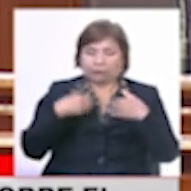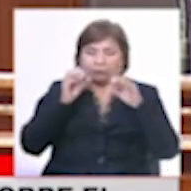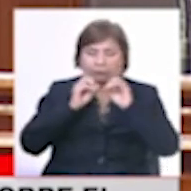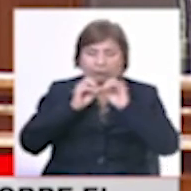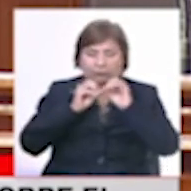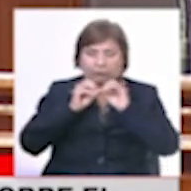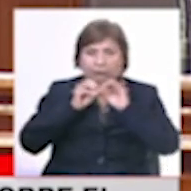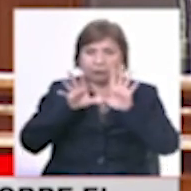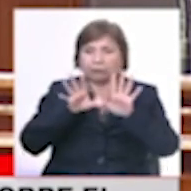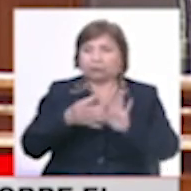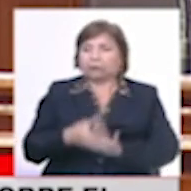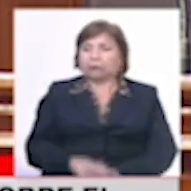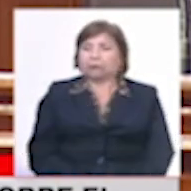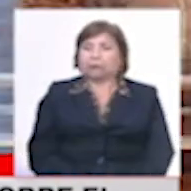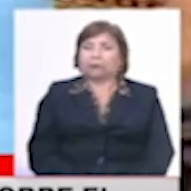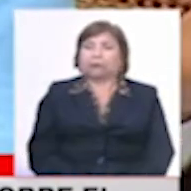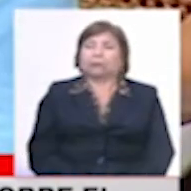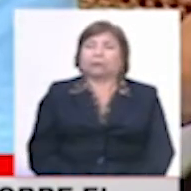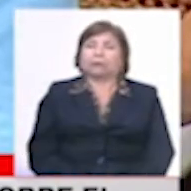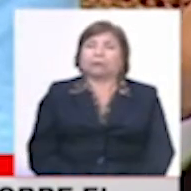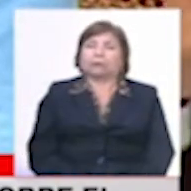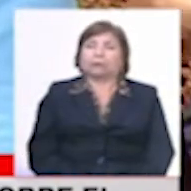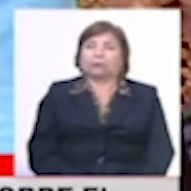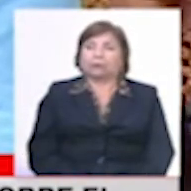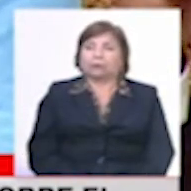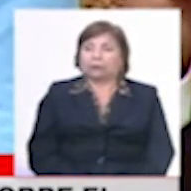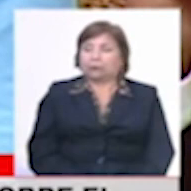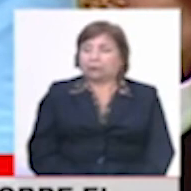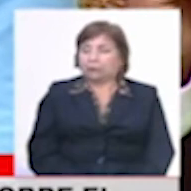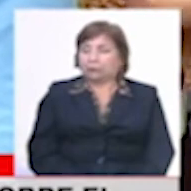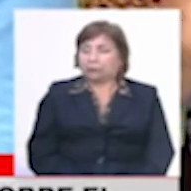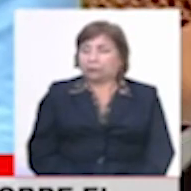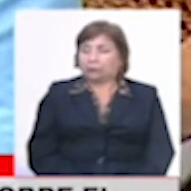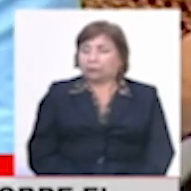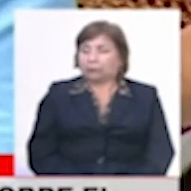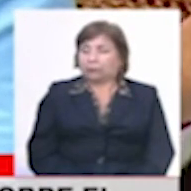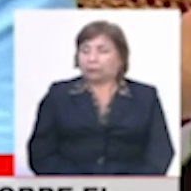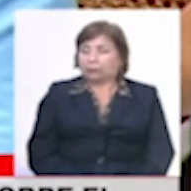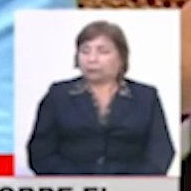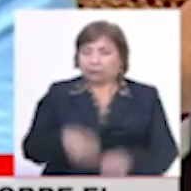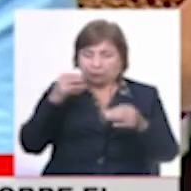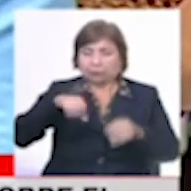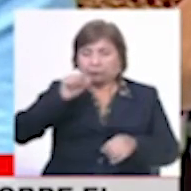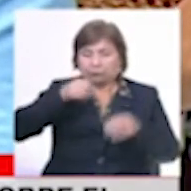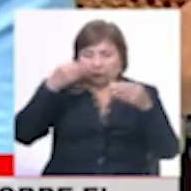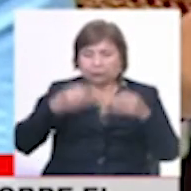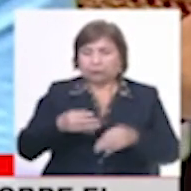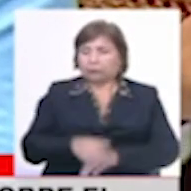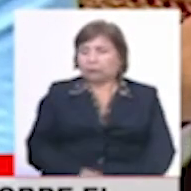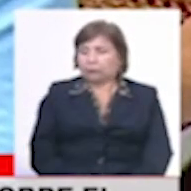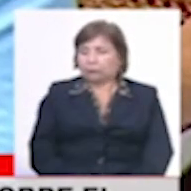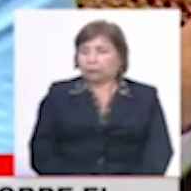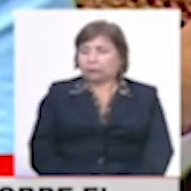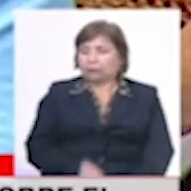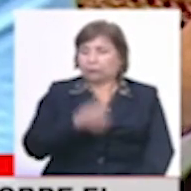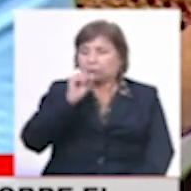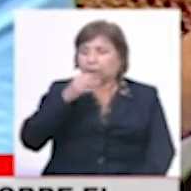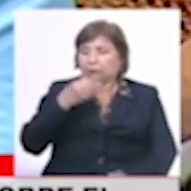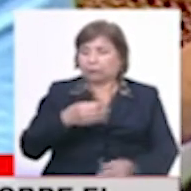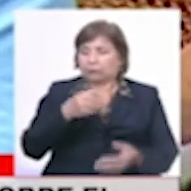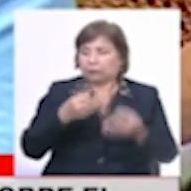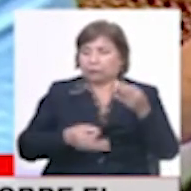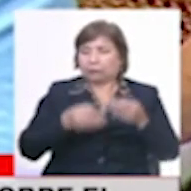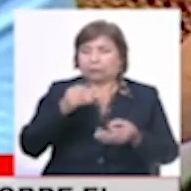¿no? Por su intermedio, señor presidente. Sí, así es. Cuando fue ministro de